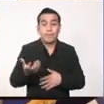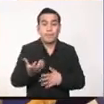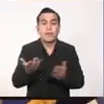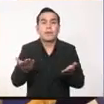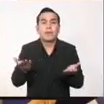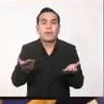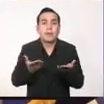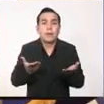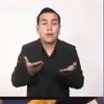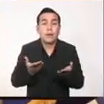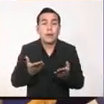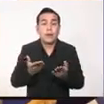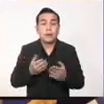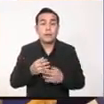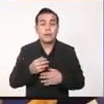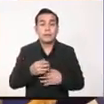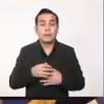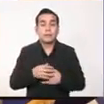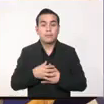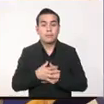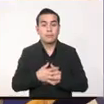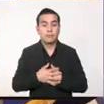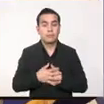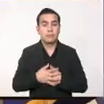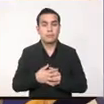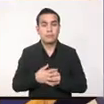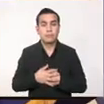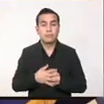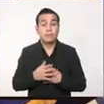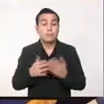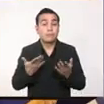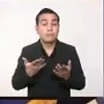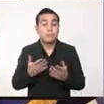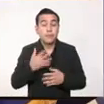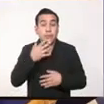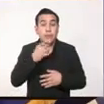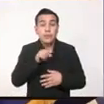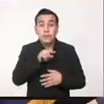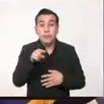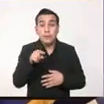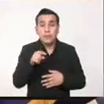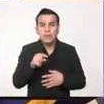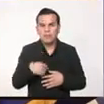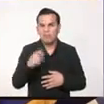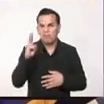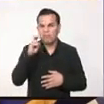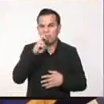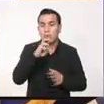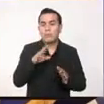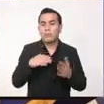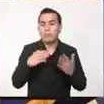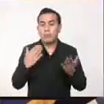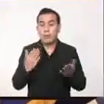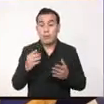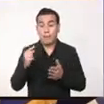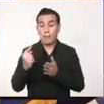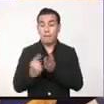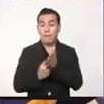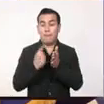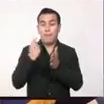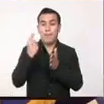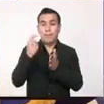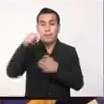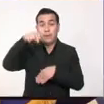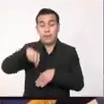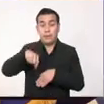lograr mayorías que el pueblo no había dado. Lo que para ustedes tal vez es extraño es que por primera